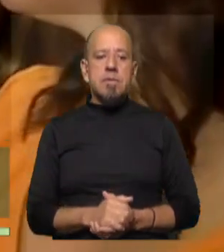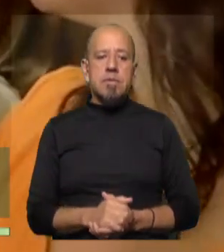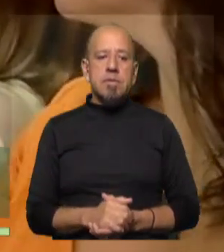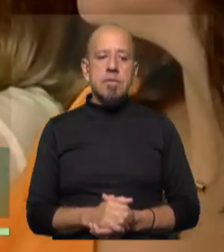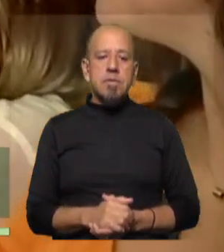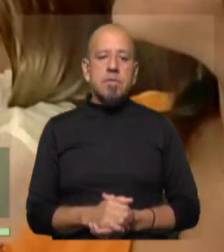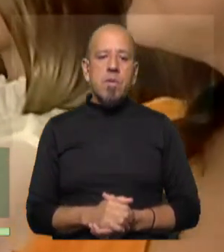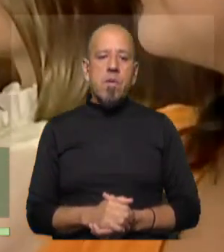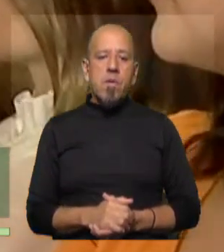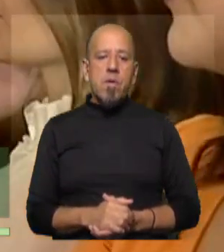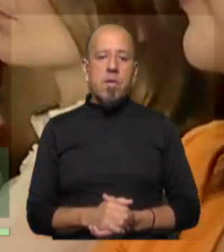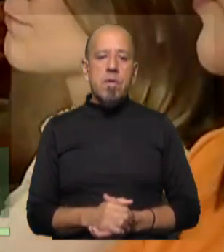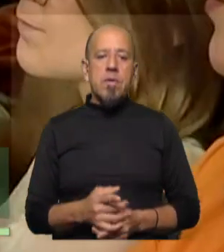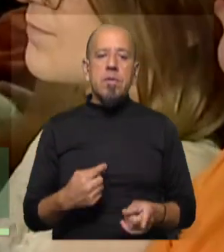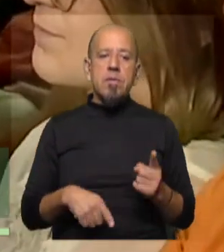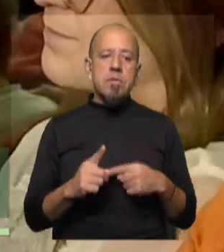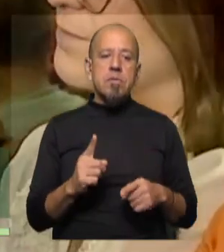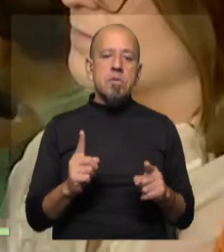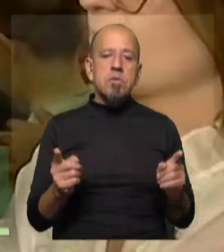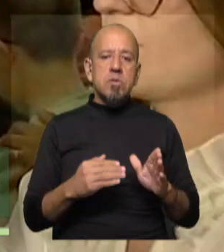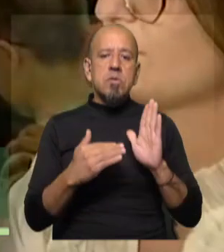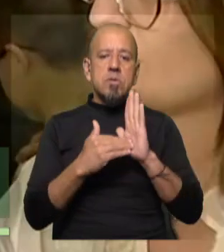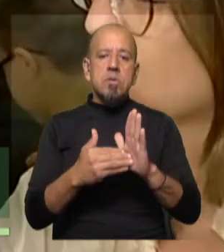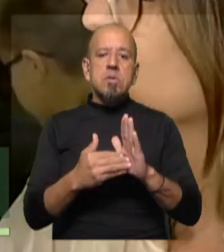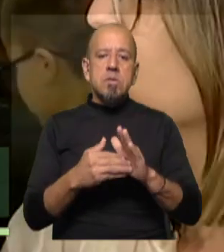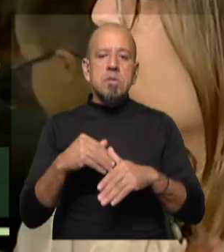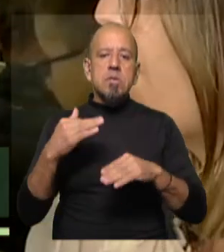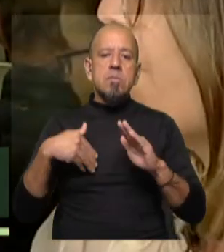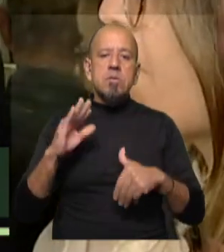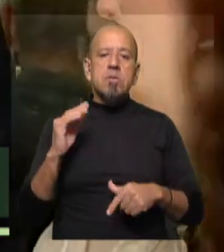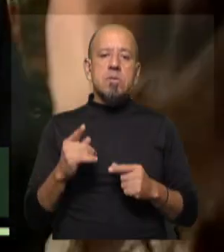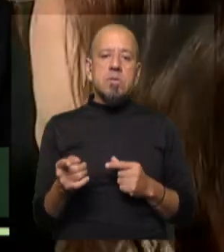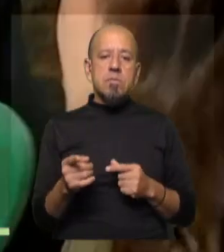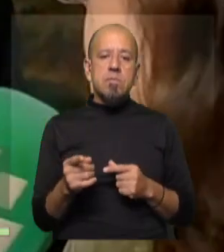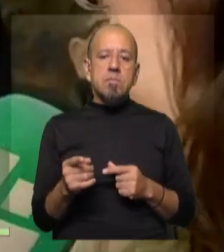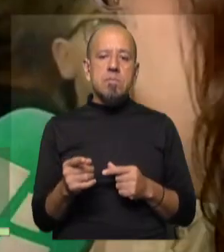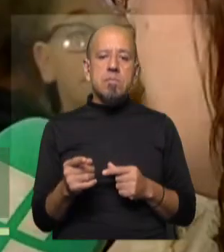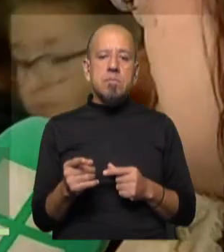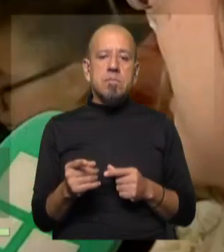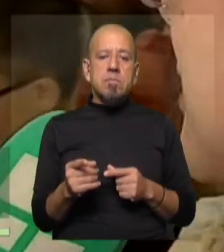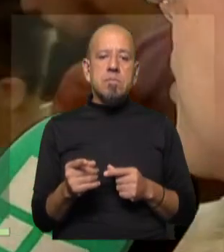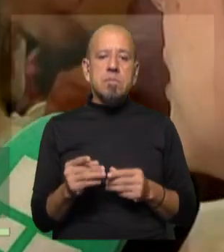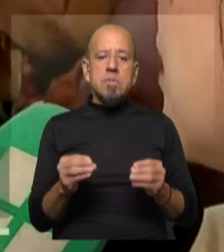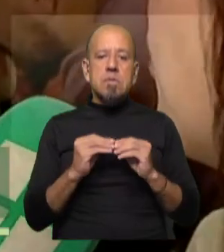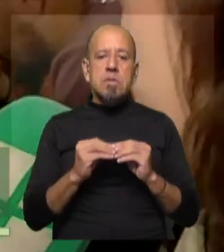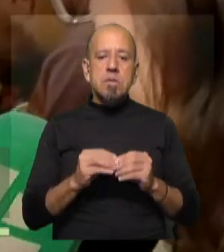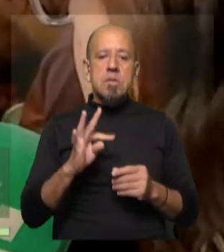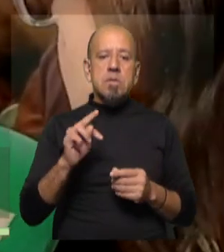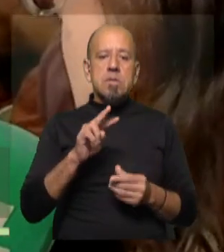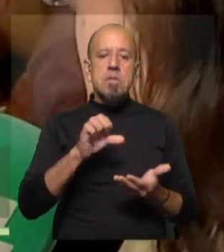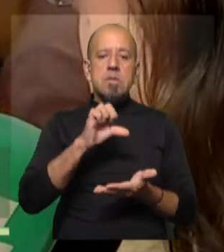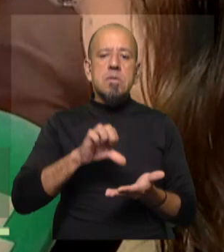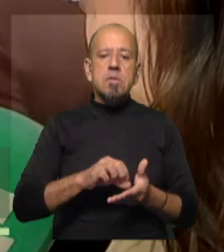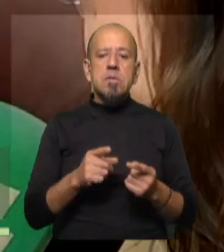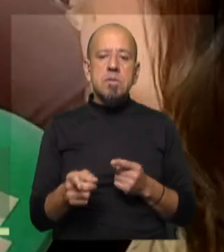sindical, pero no representa a la gran mayoría nacional que apele a ellas. Jorge, le consulto, estamos en vivo para TV Ciudad. ¿Cuál va a ser el